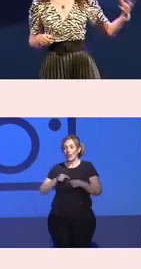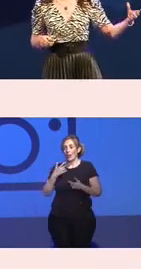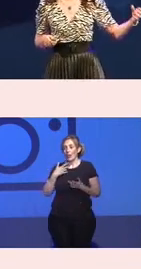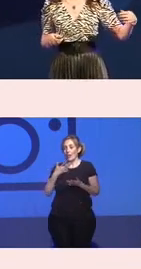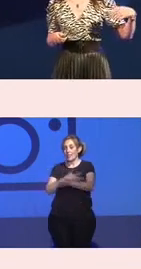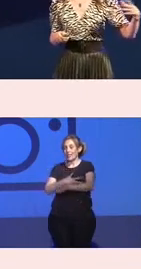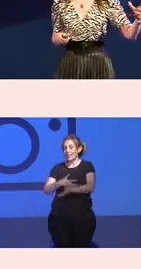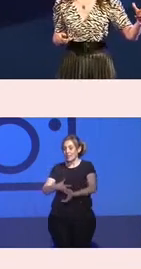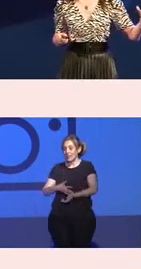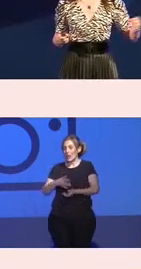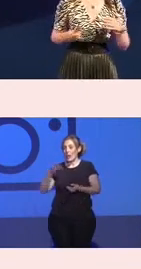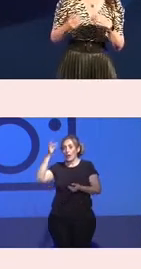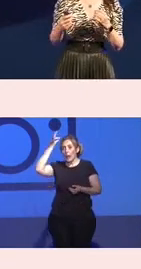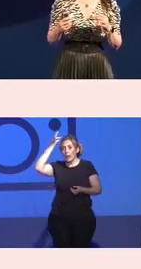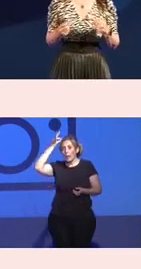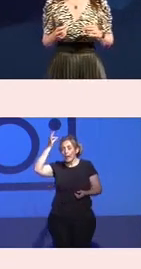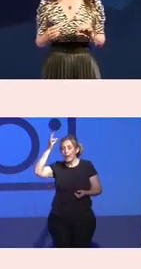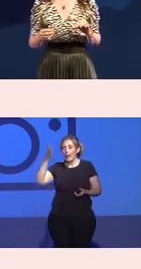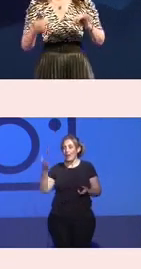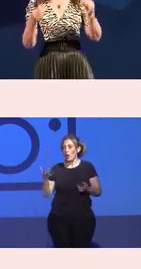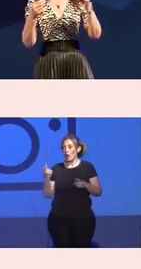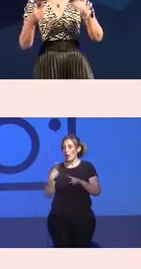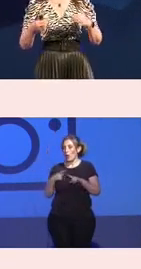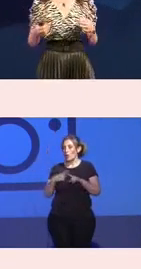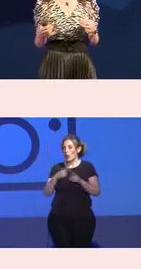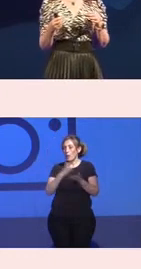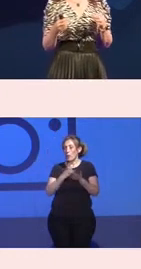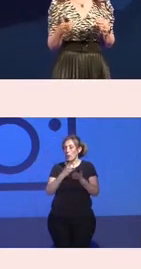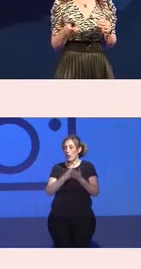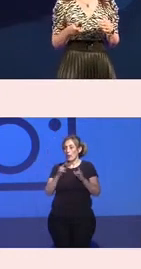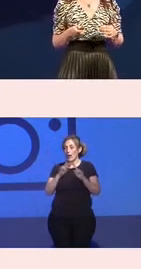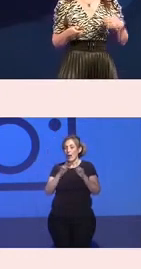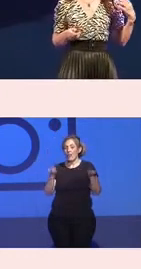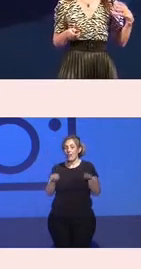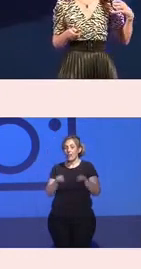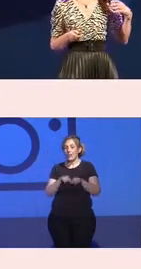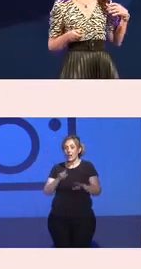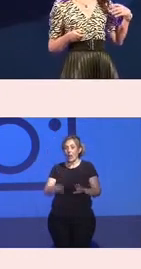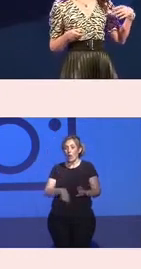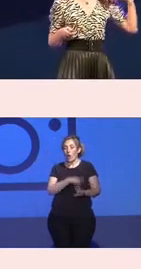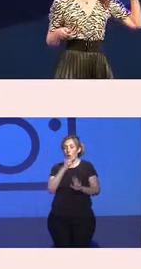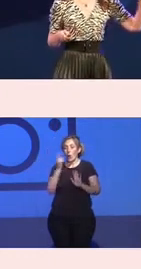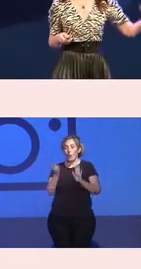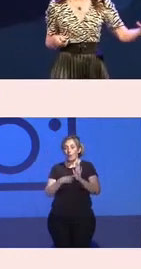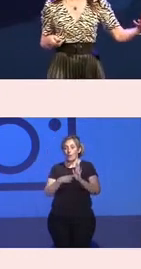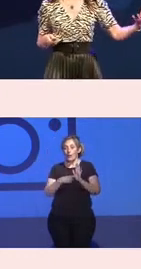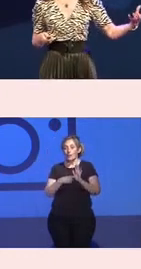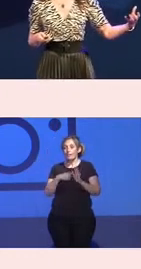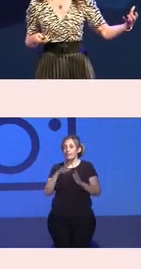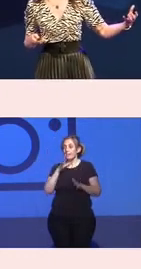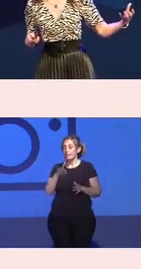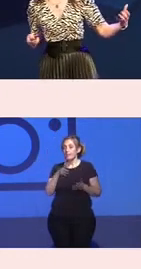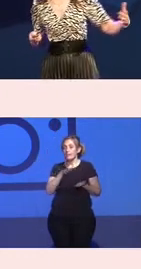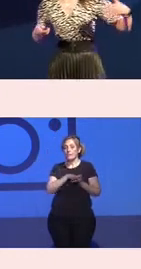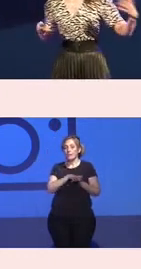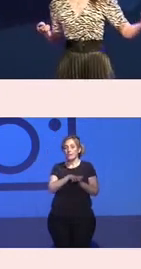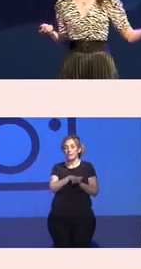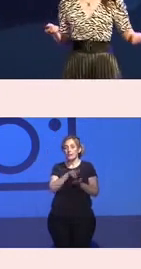de sangre de pelo se le hacen una serie de pruebas y cuando ya está la ficha completa es cuando ese cuerpo se pone a